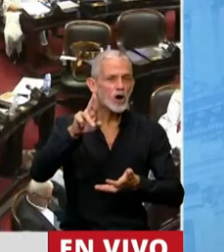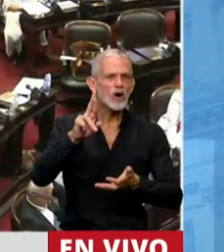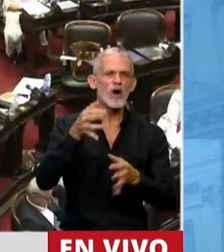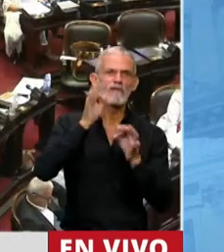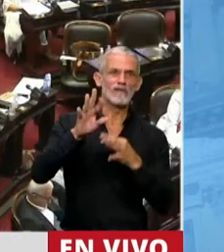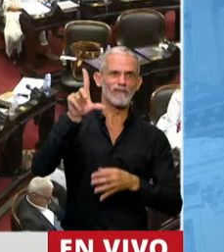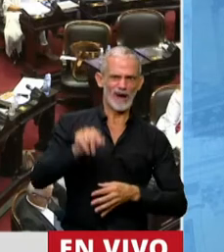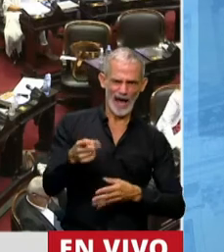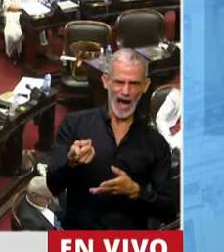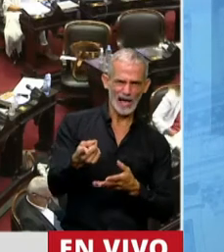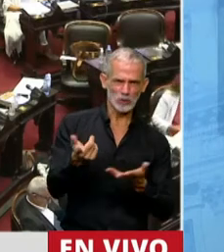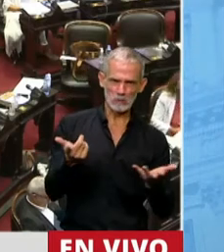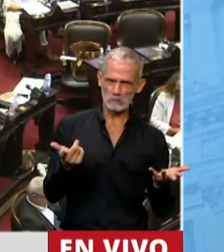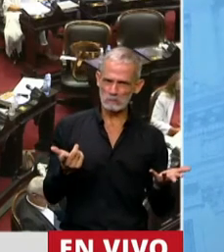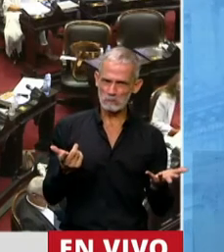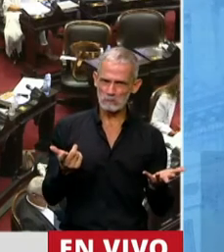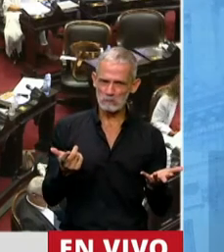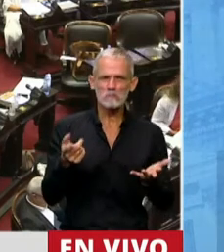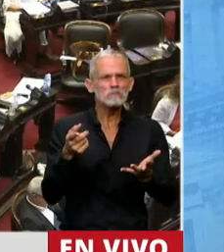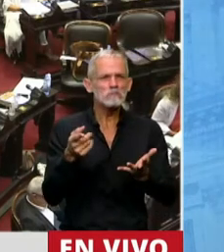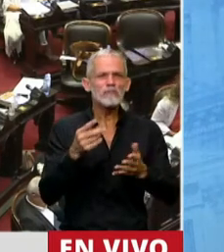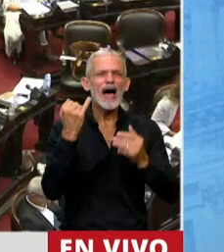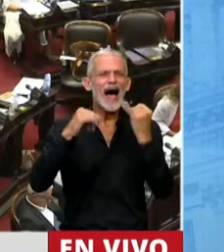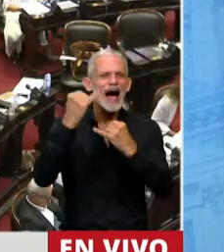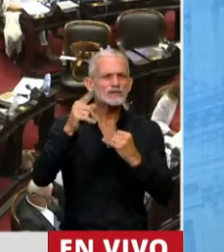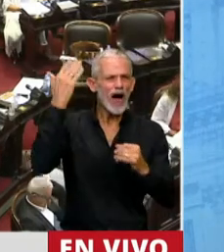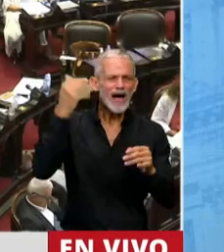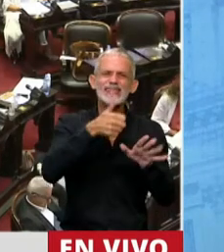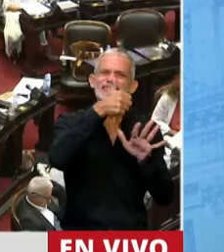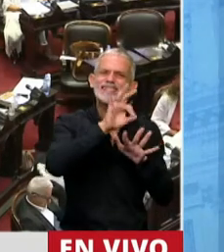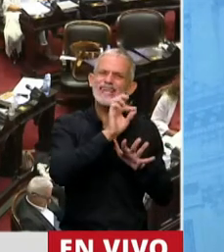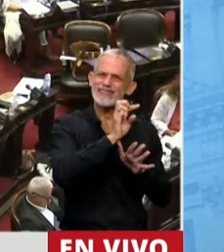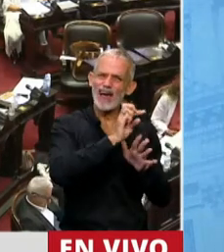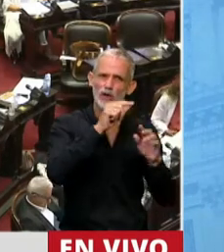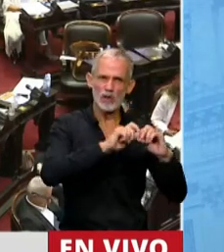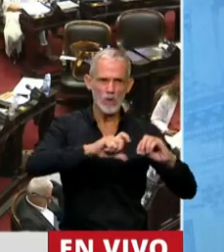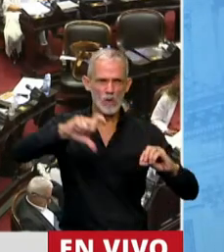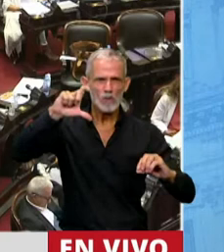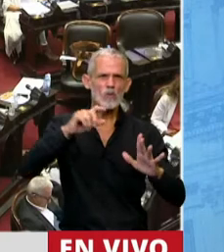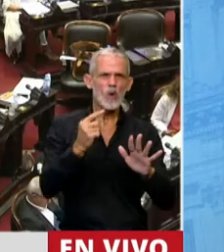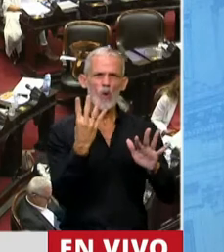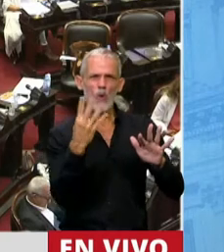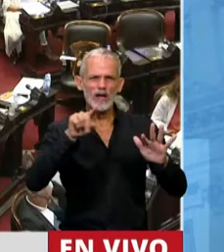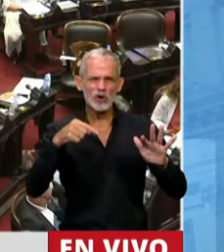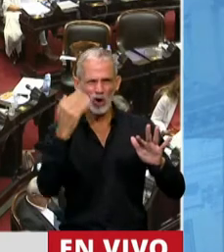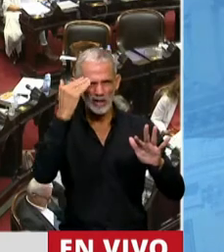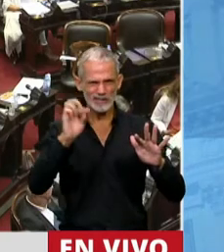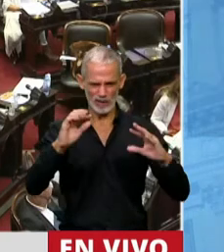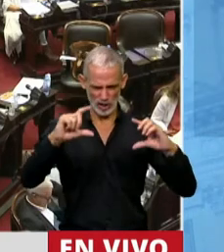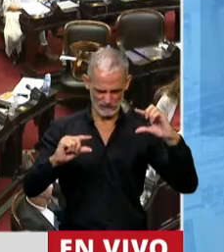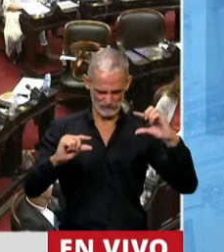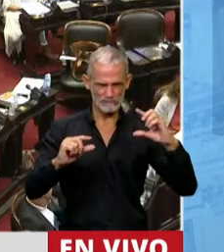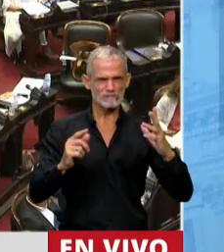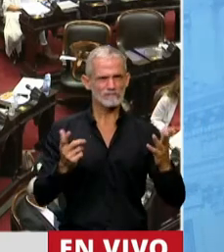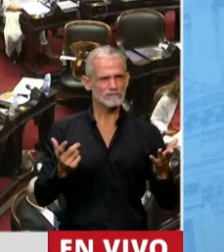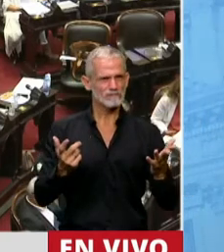barato cuando la acción valía 60 dólares y hoy vale 4,15? ¿Cómo puede ser? Pero